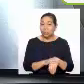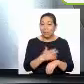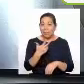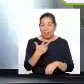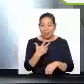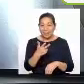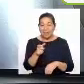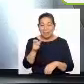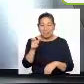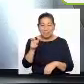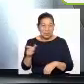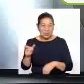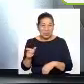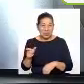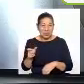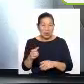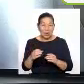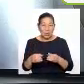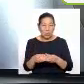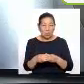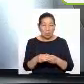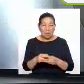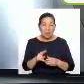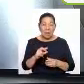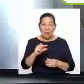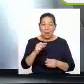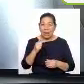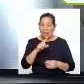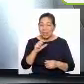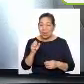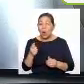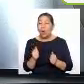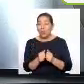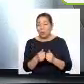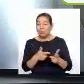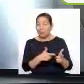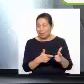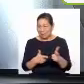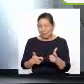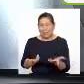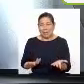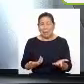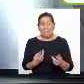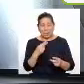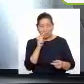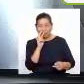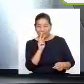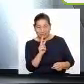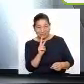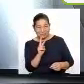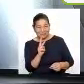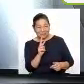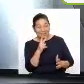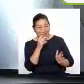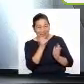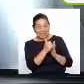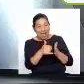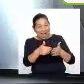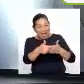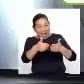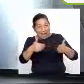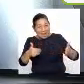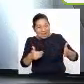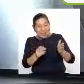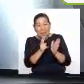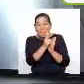sujetos integrantes de los gallegos de San Juan de Miraflores, algunos con armas que incluso hemos visto ya en imágenes anteriores, en